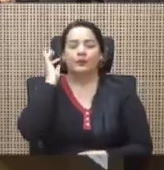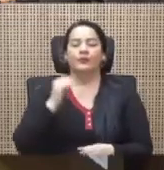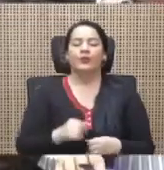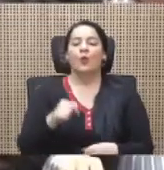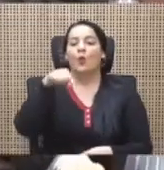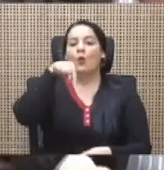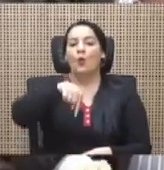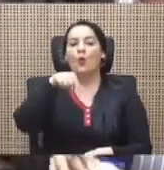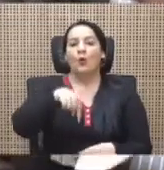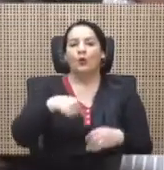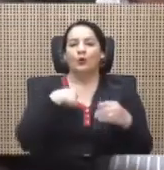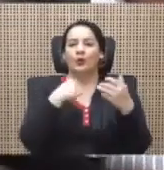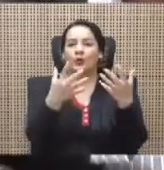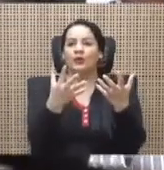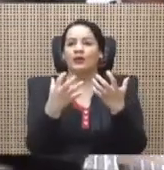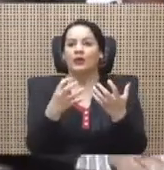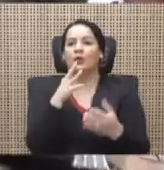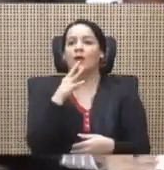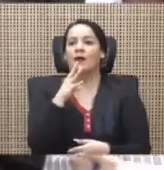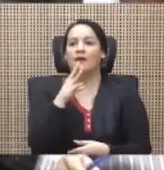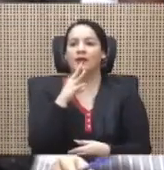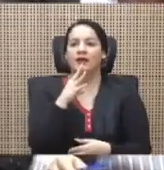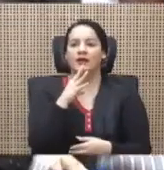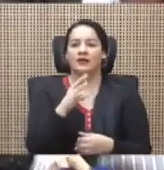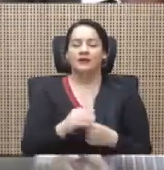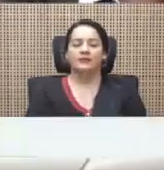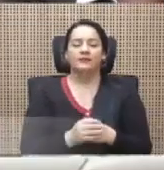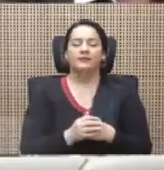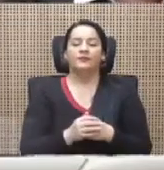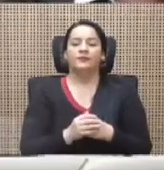Hoy quiero hablar de